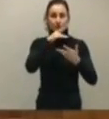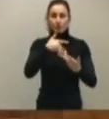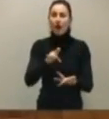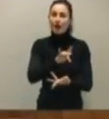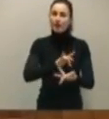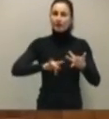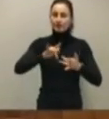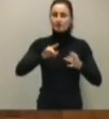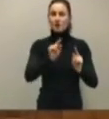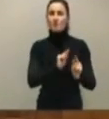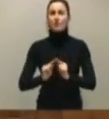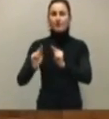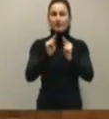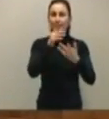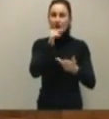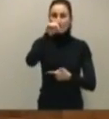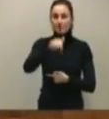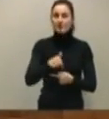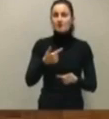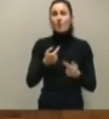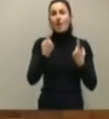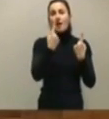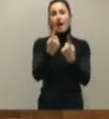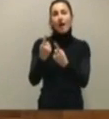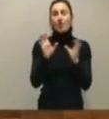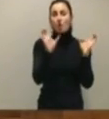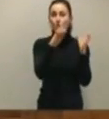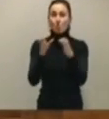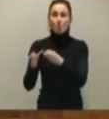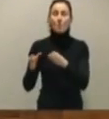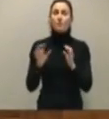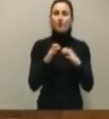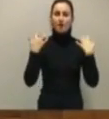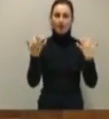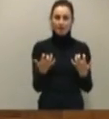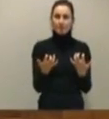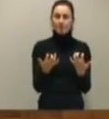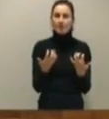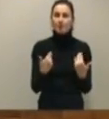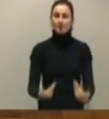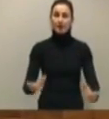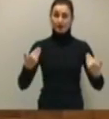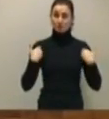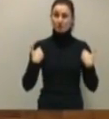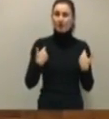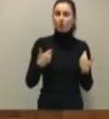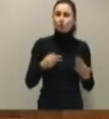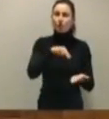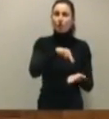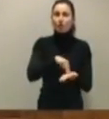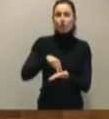actual y en un debate como este, entiendo que cada partido, cada grupo de esta Cámara, es responsable de dónde se